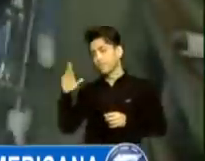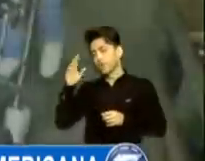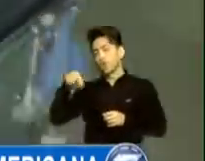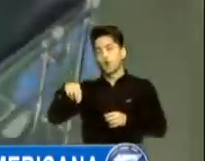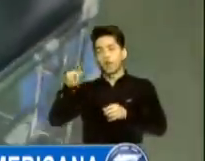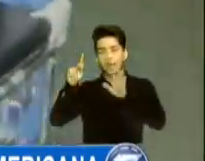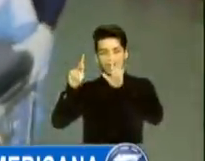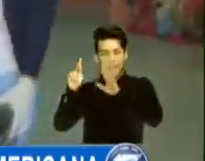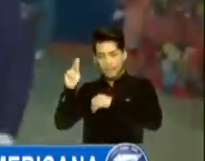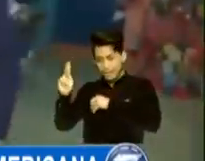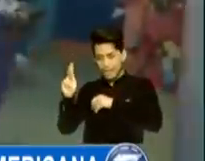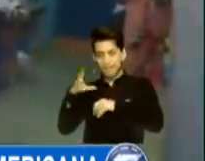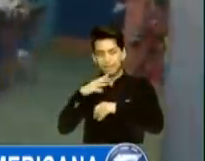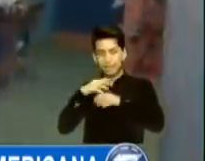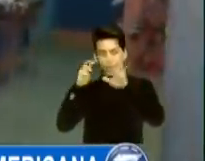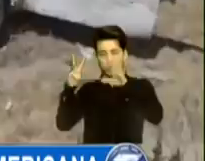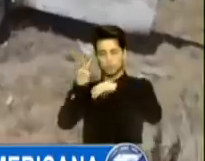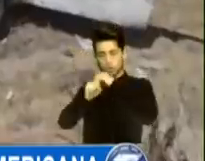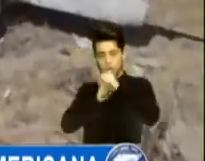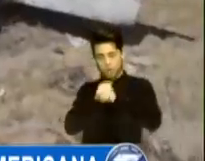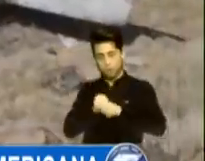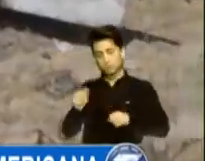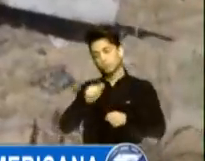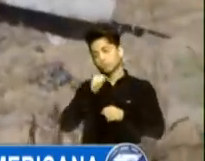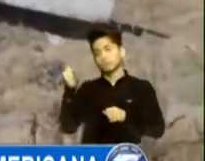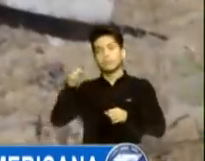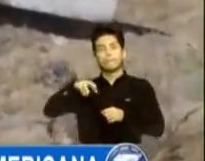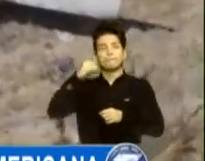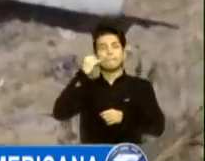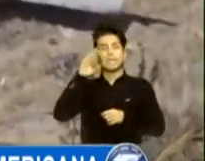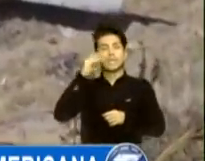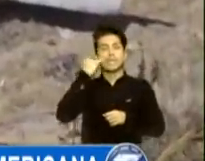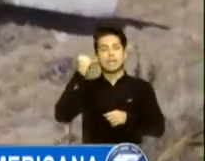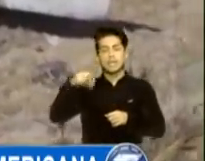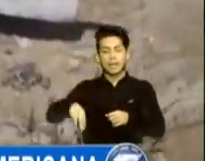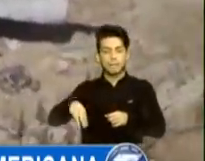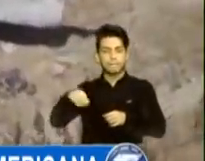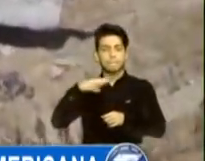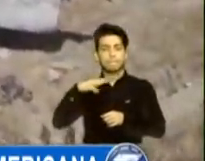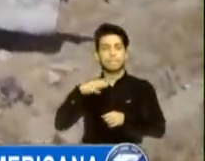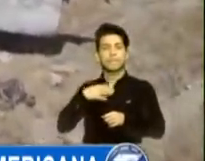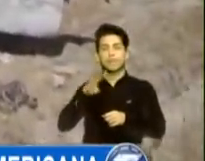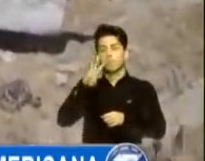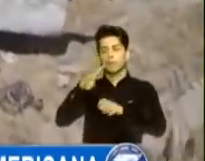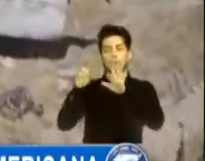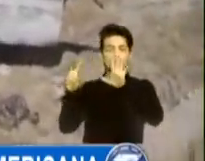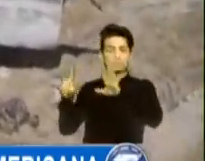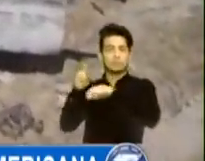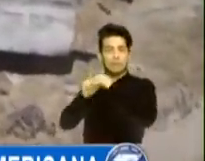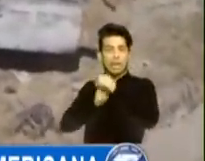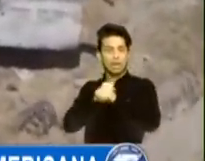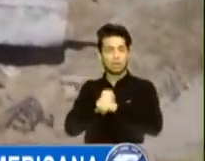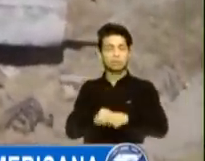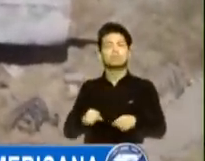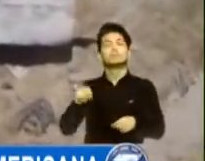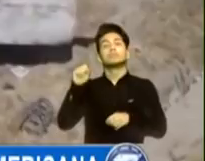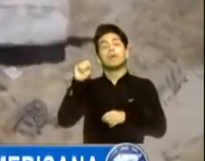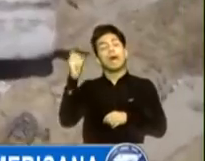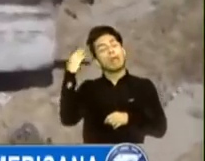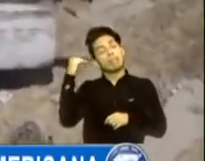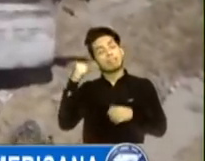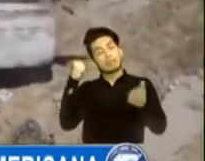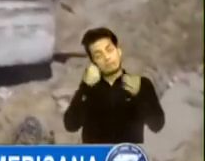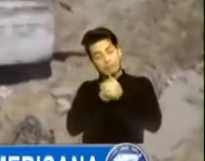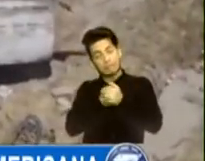años. Este es el segundo hecho que se registró en el mismo kilometraje, ahí en la ruta